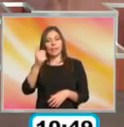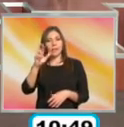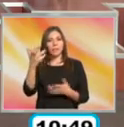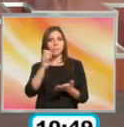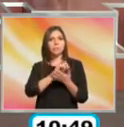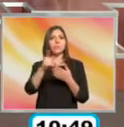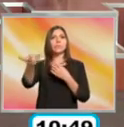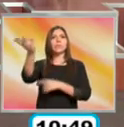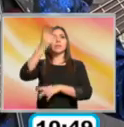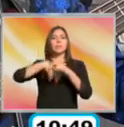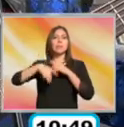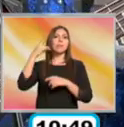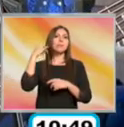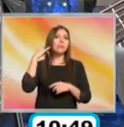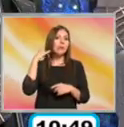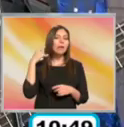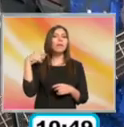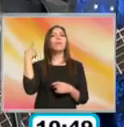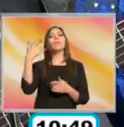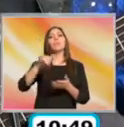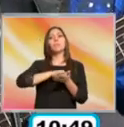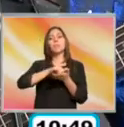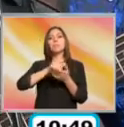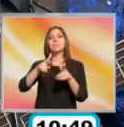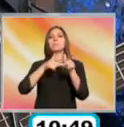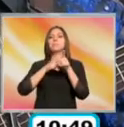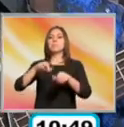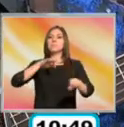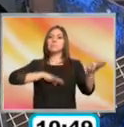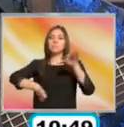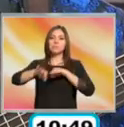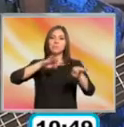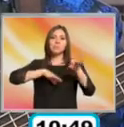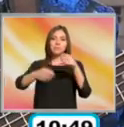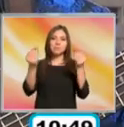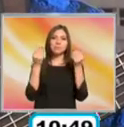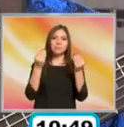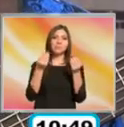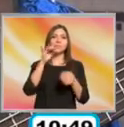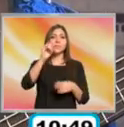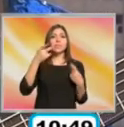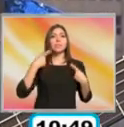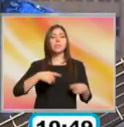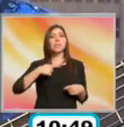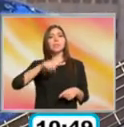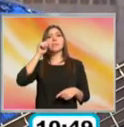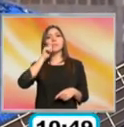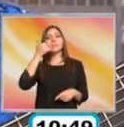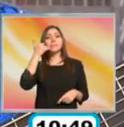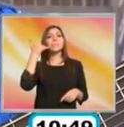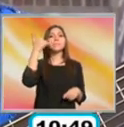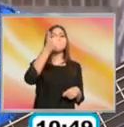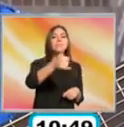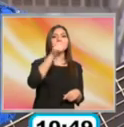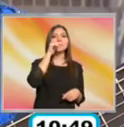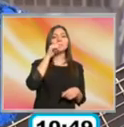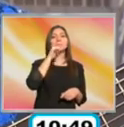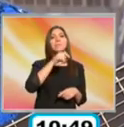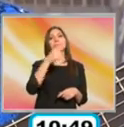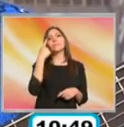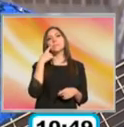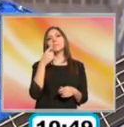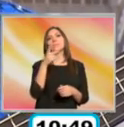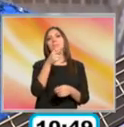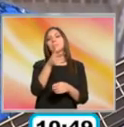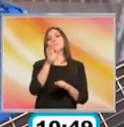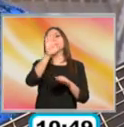York. Siguen trabajando muchísimo. Sí, pues a Dios gracias, nos llama la gente, nos llama por ahí los promotores y pues